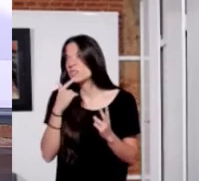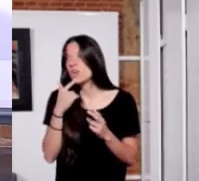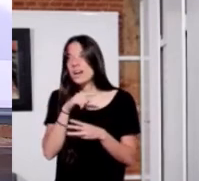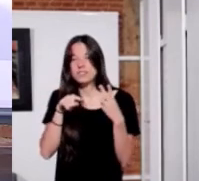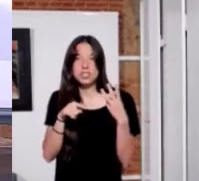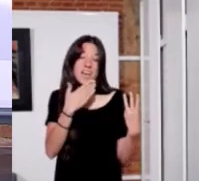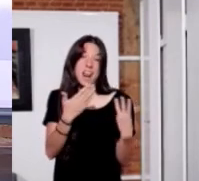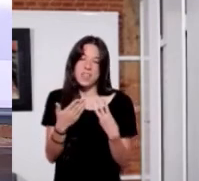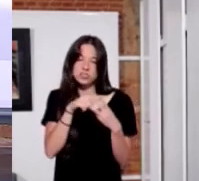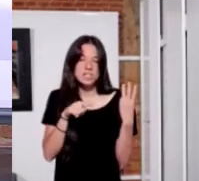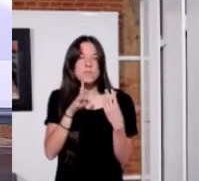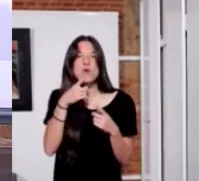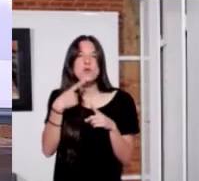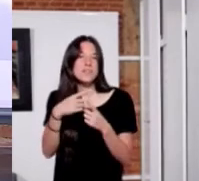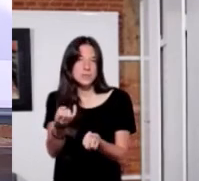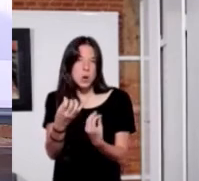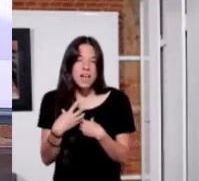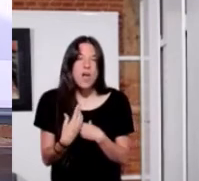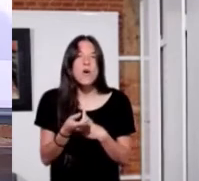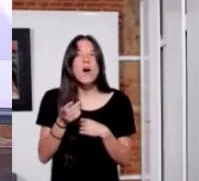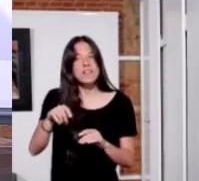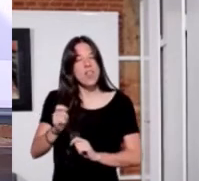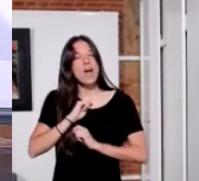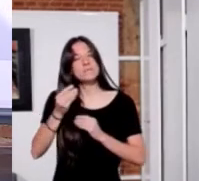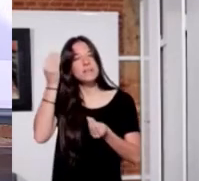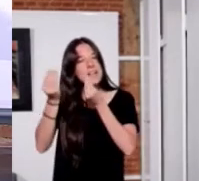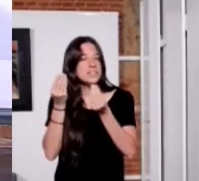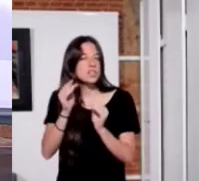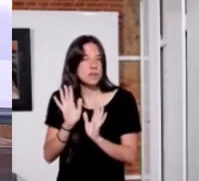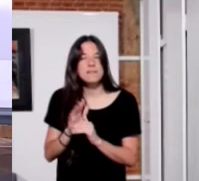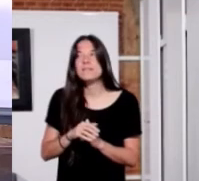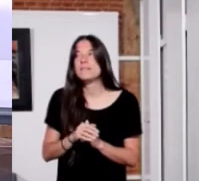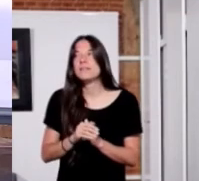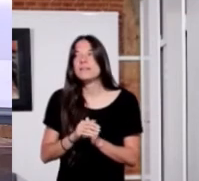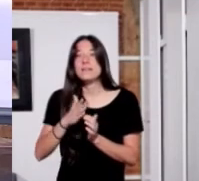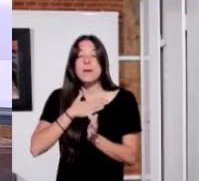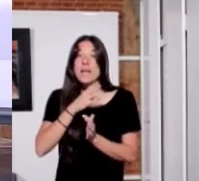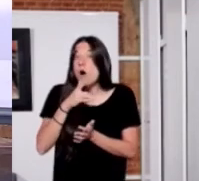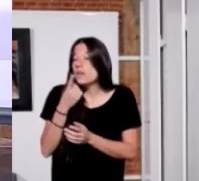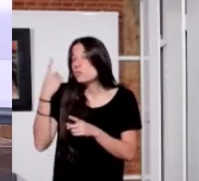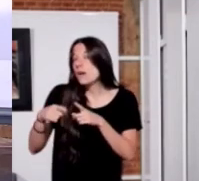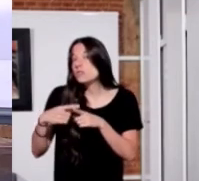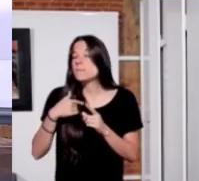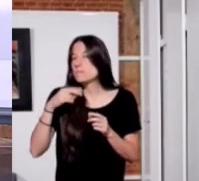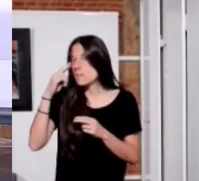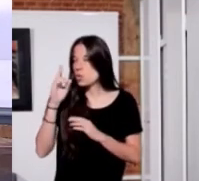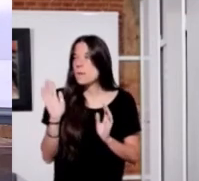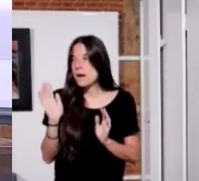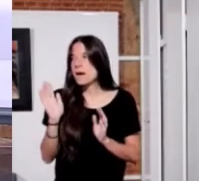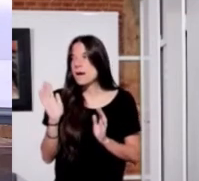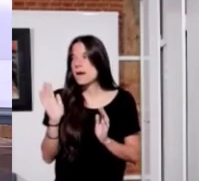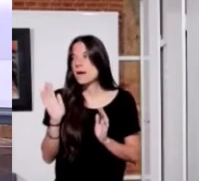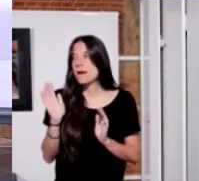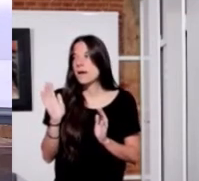me preocupa mucho, ¿no? Es cómo somos capaces de intervenir, pues, por ejemplo, con lo de Ucrania, ¿no? Que hemos tenido incluso con las organizaciones, es decir, basta,